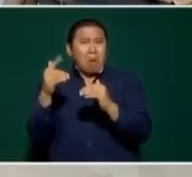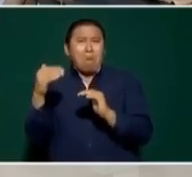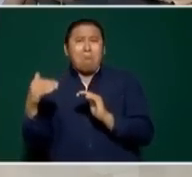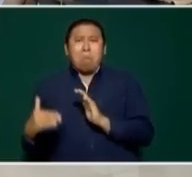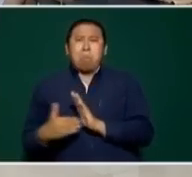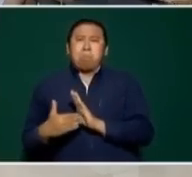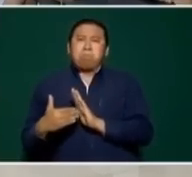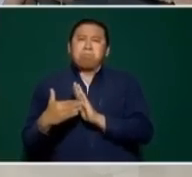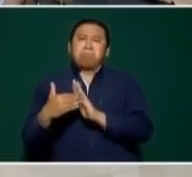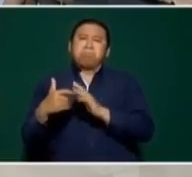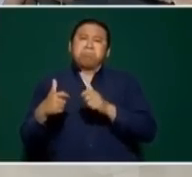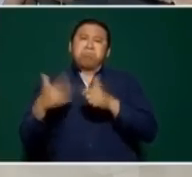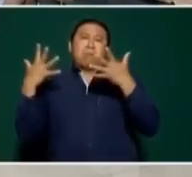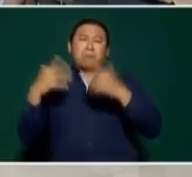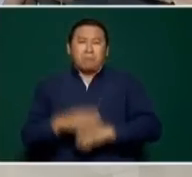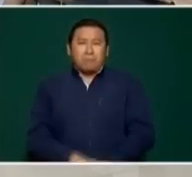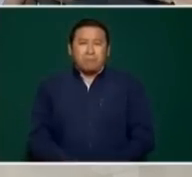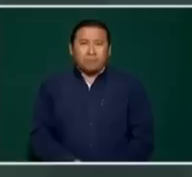millonario.